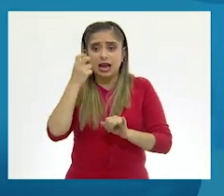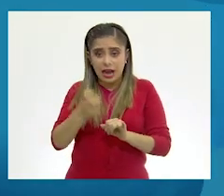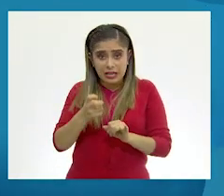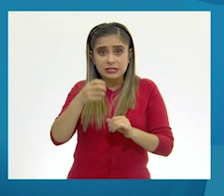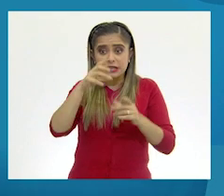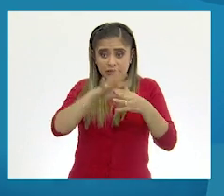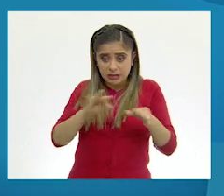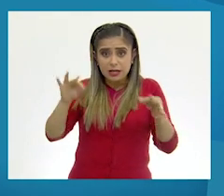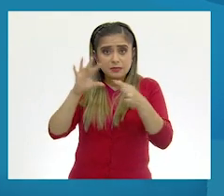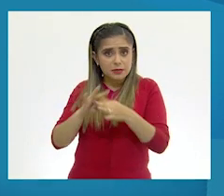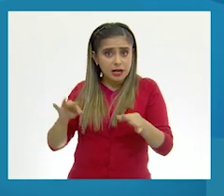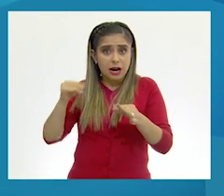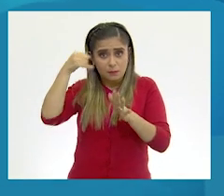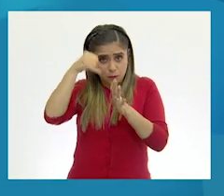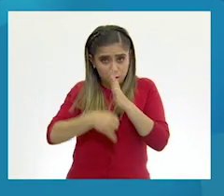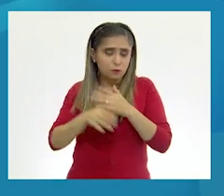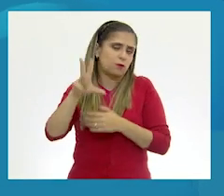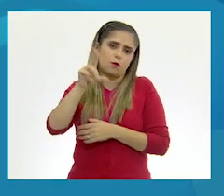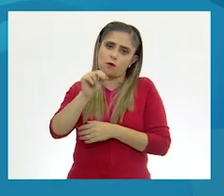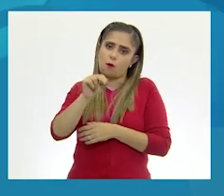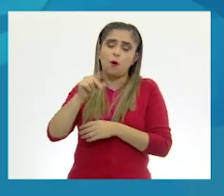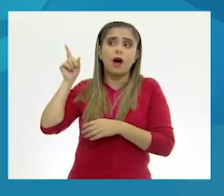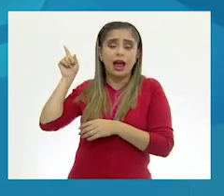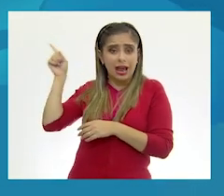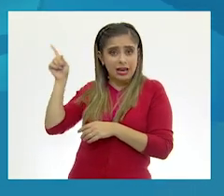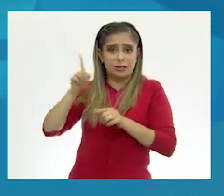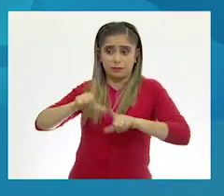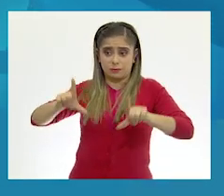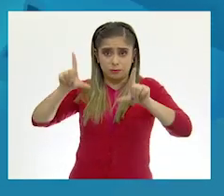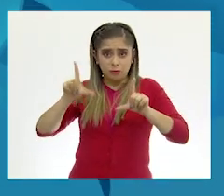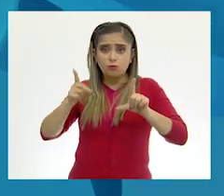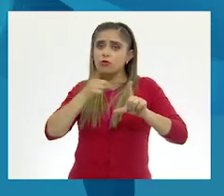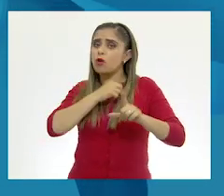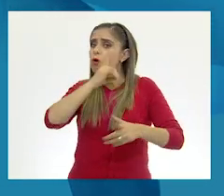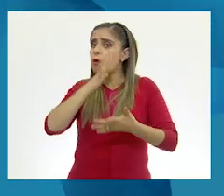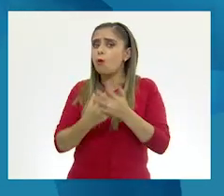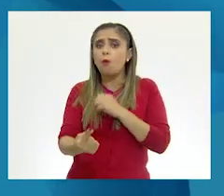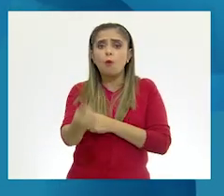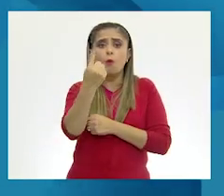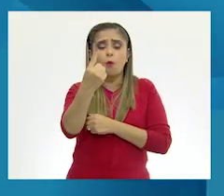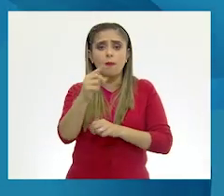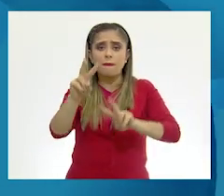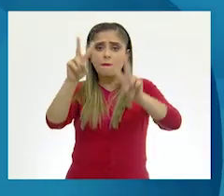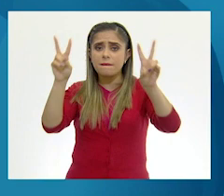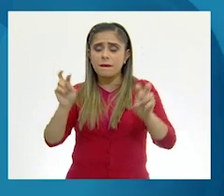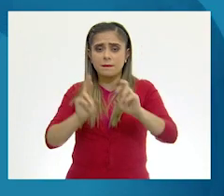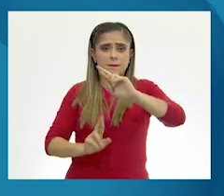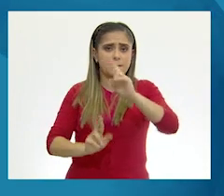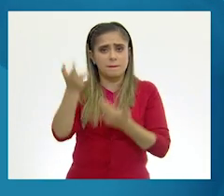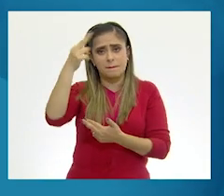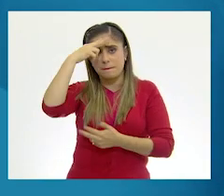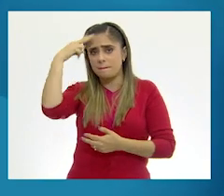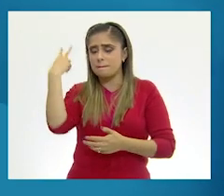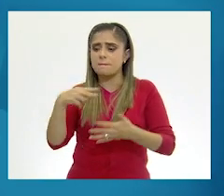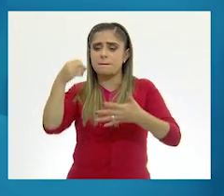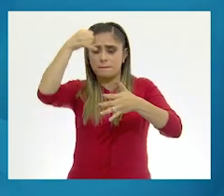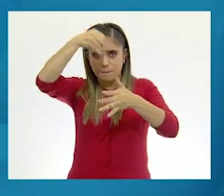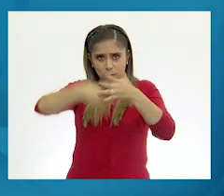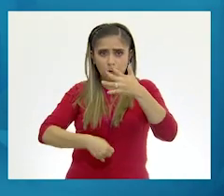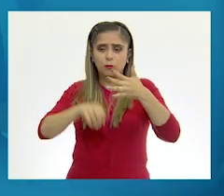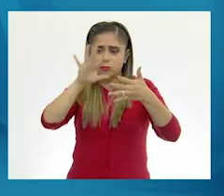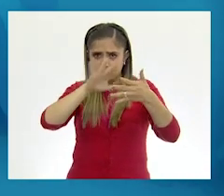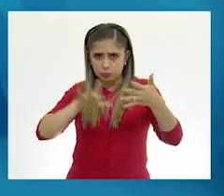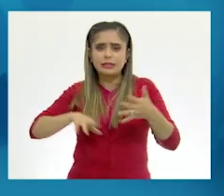ellos. Los textos monográficos siempre tratan de un solo tema, nada más. ¿Y la Revolución